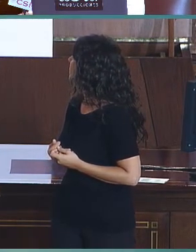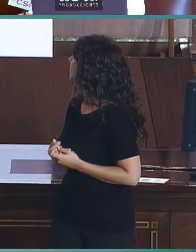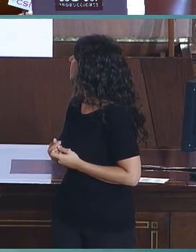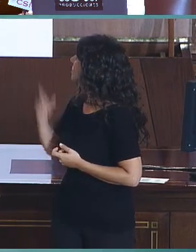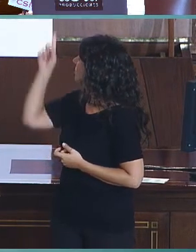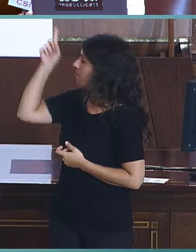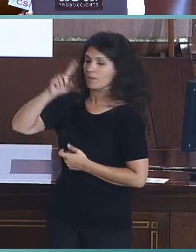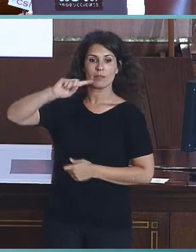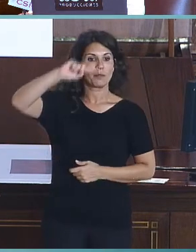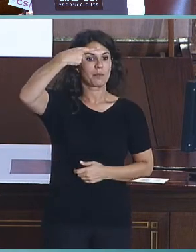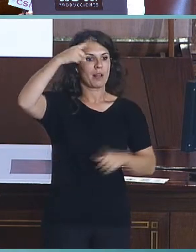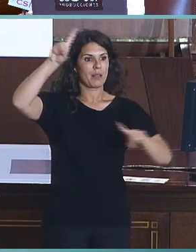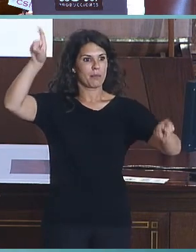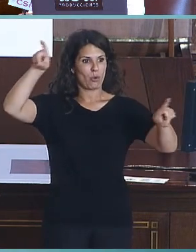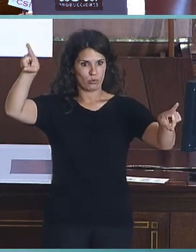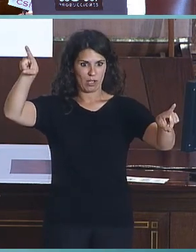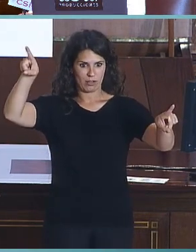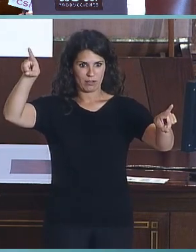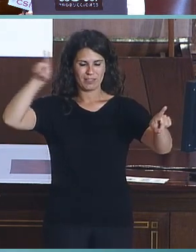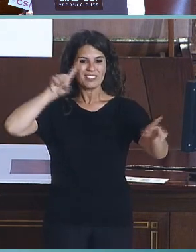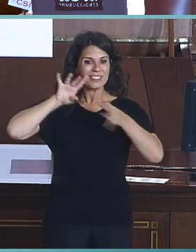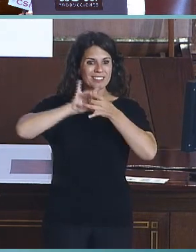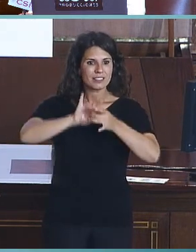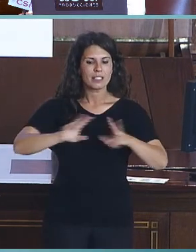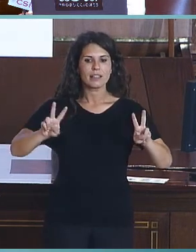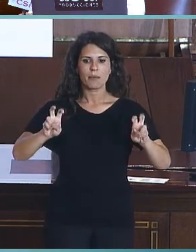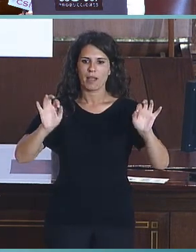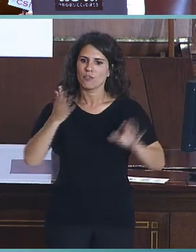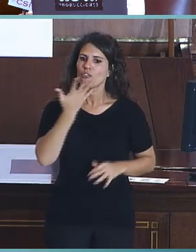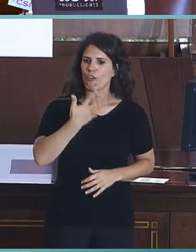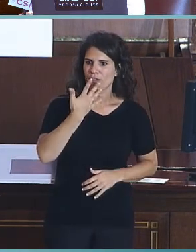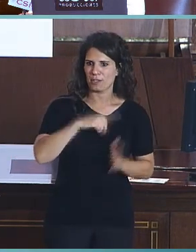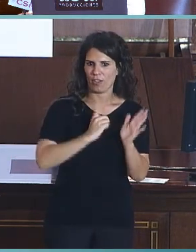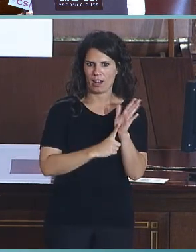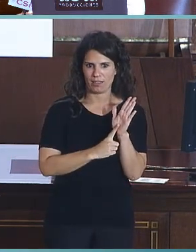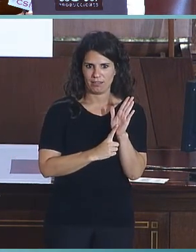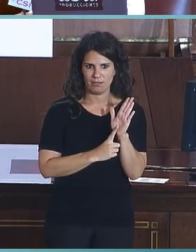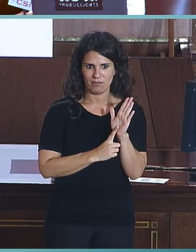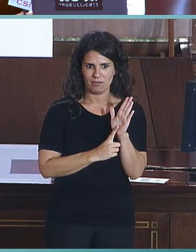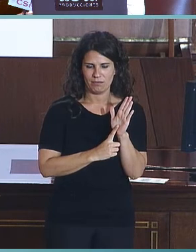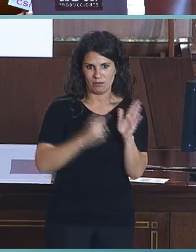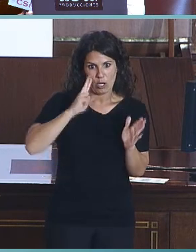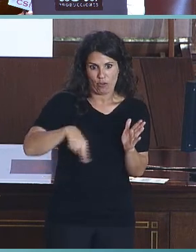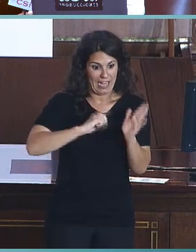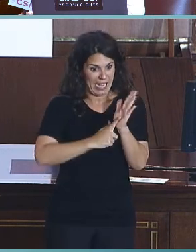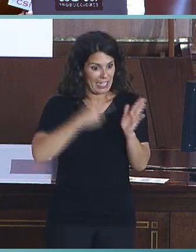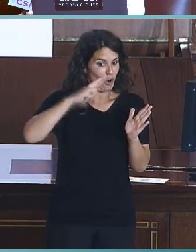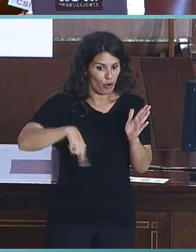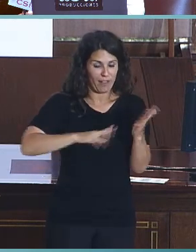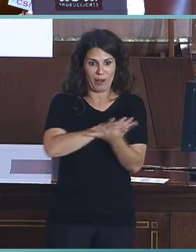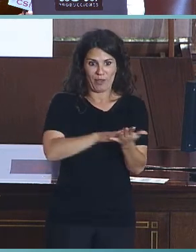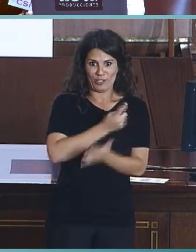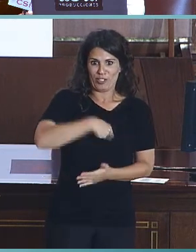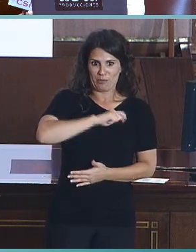La primera pregunta tiene que ver precisamente con el conocimiento de la ley que reconoce la lengua de signos en